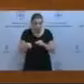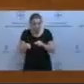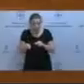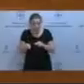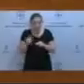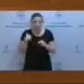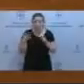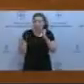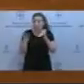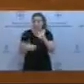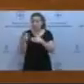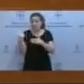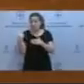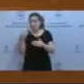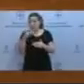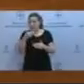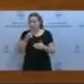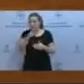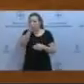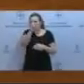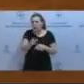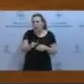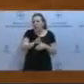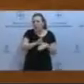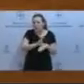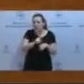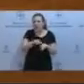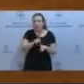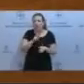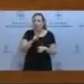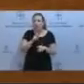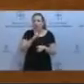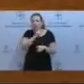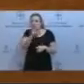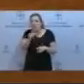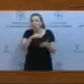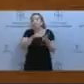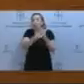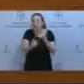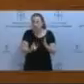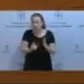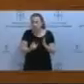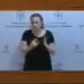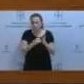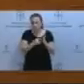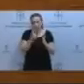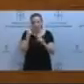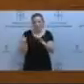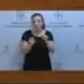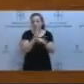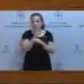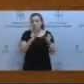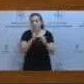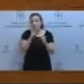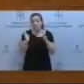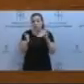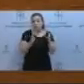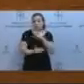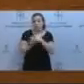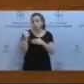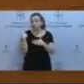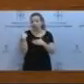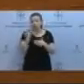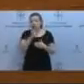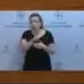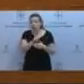y había oído a alguien de la consejería anunciar un plan. Y digo, pues vamos a anunciar un plan, vamos a ver si podemos debatir algo en la Cámara. Claro, en aquel momento no conocía sus tiempos y un año